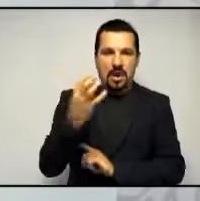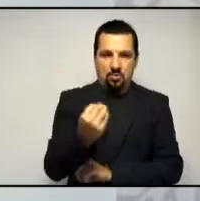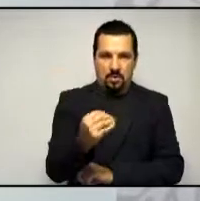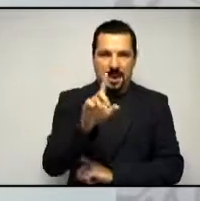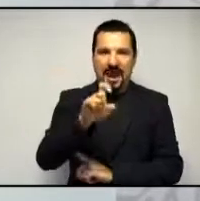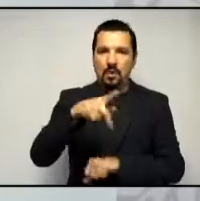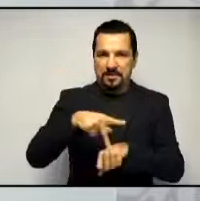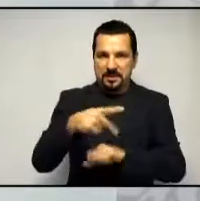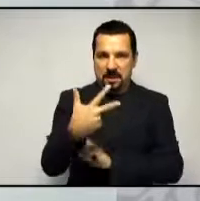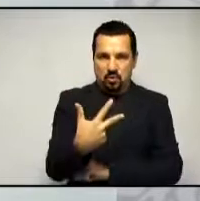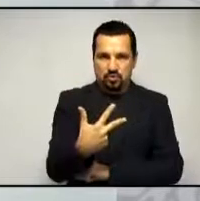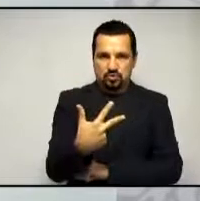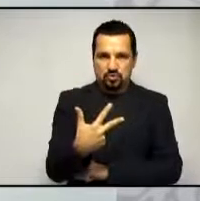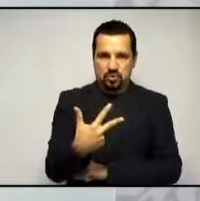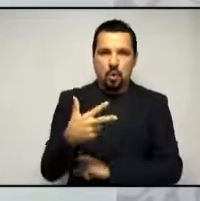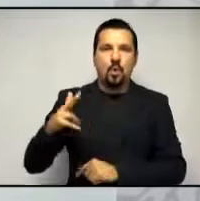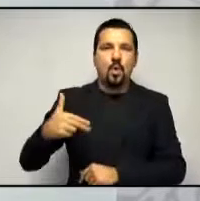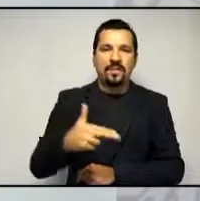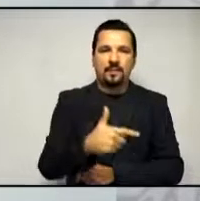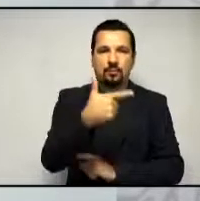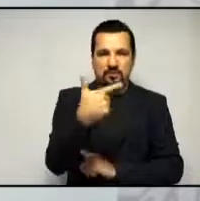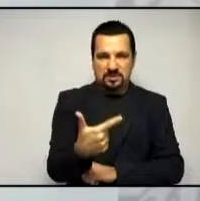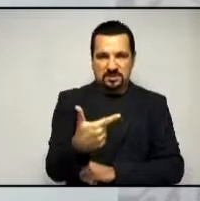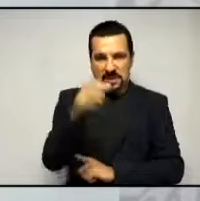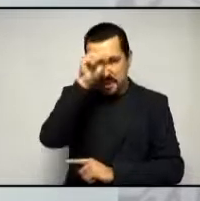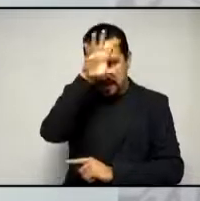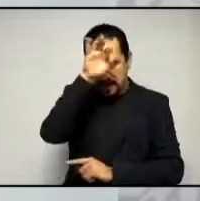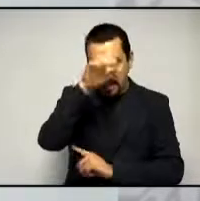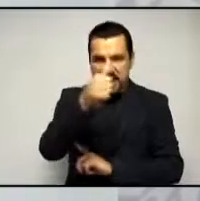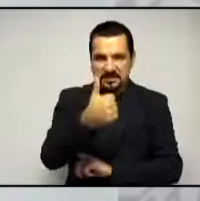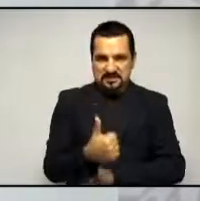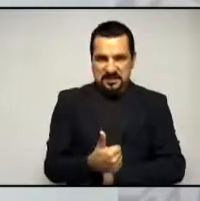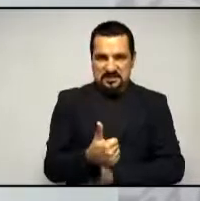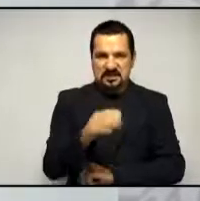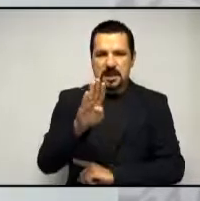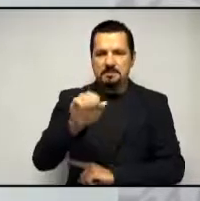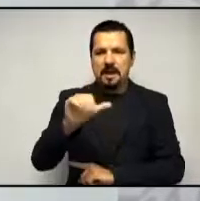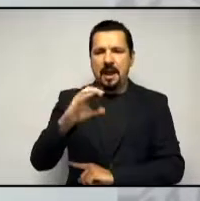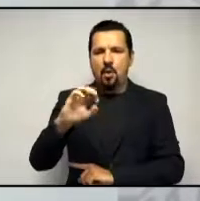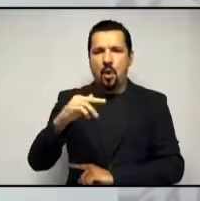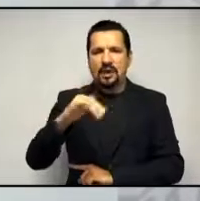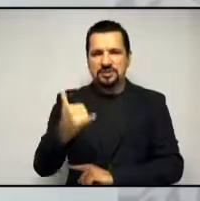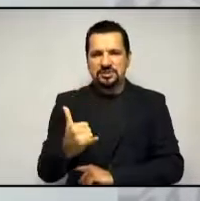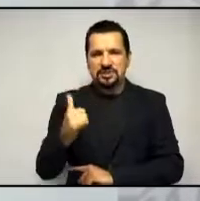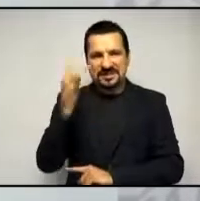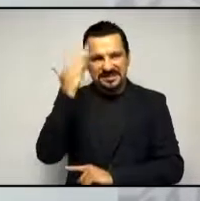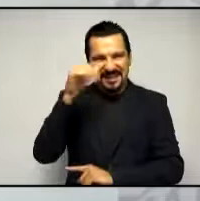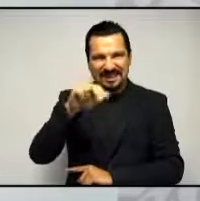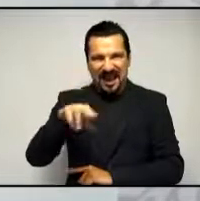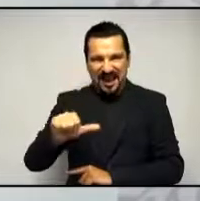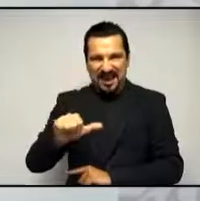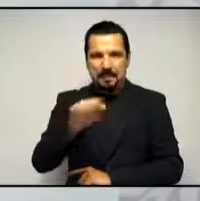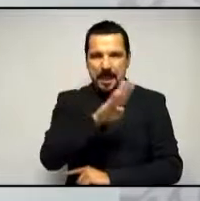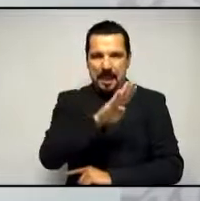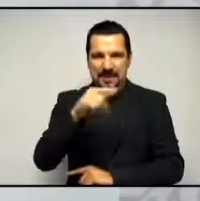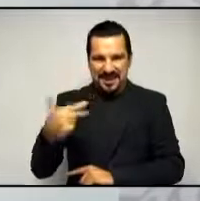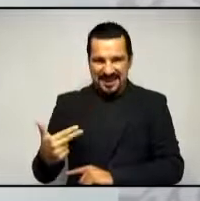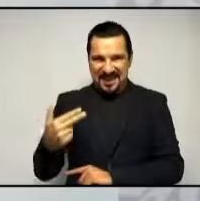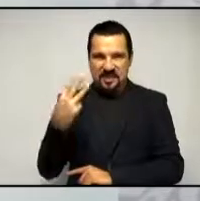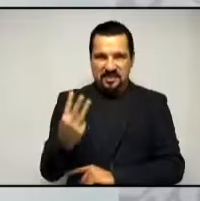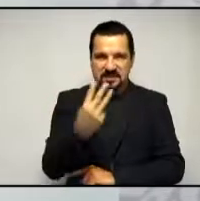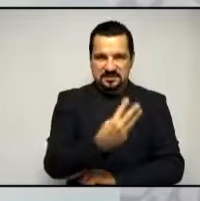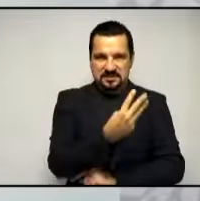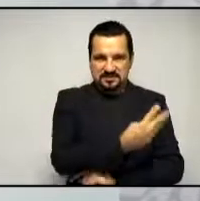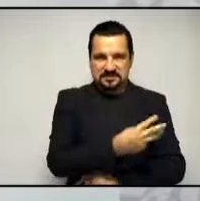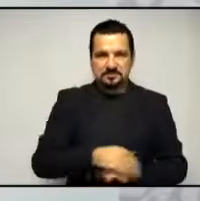prieta 8 huatabampo 7 cananea 6 bacoachi santana y benjamín hill con 3 cada uno